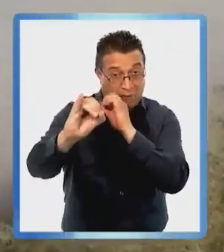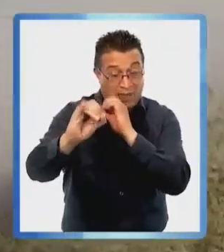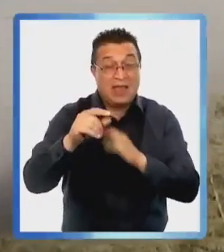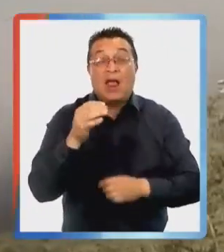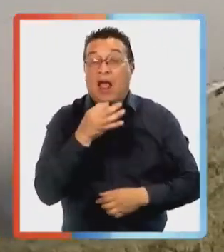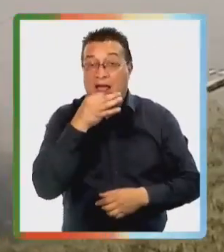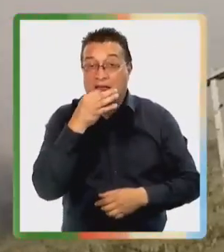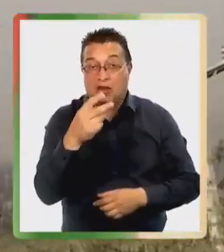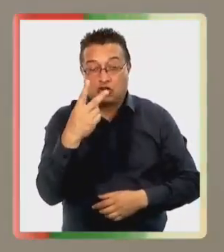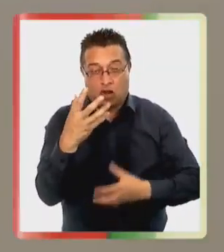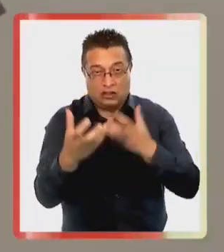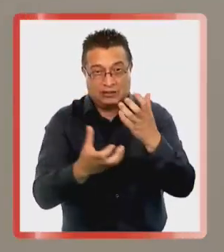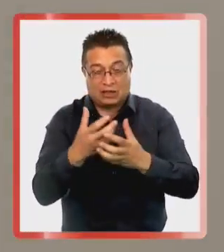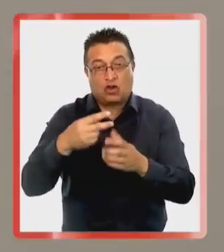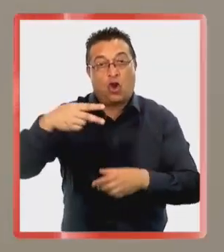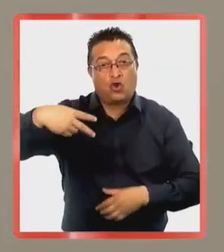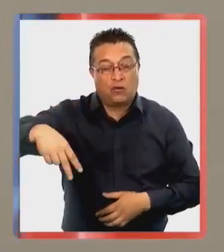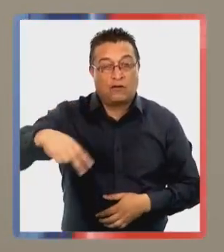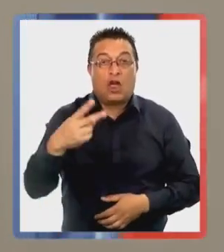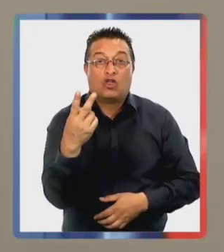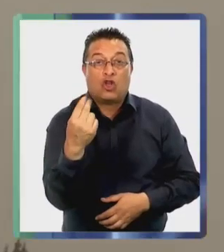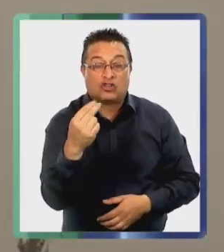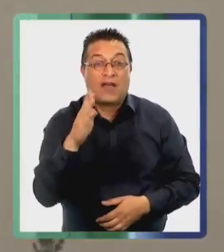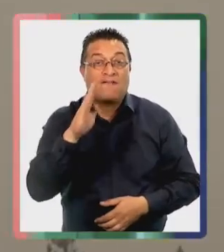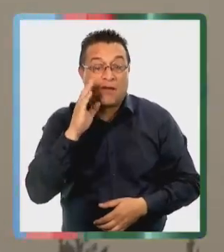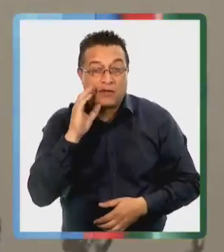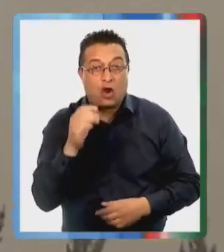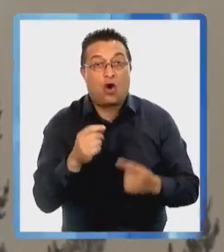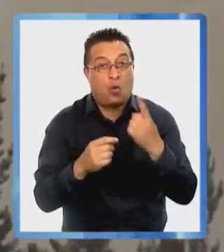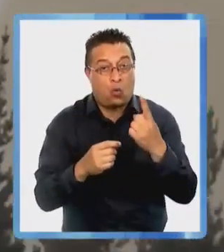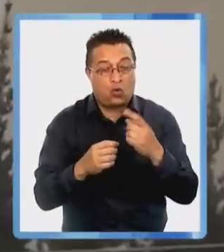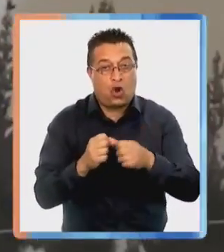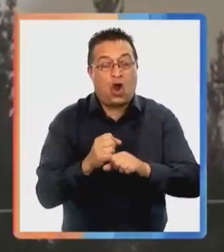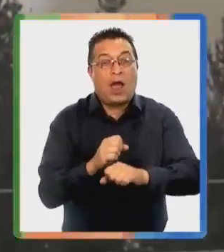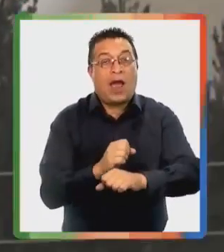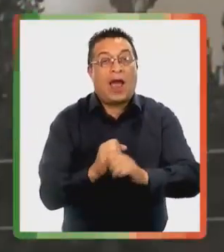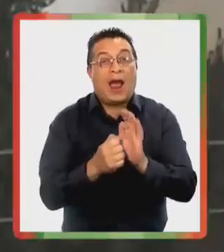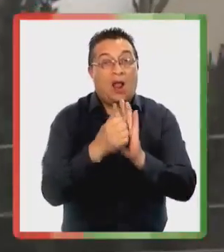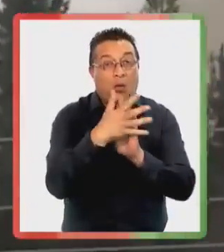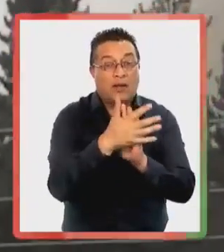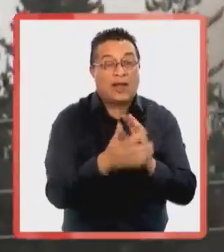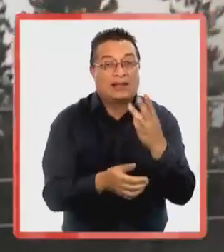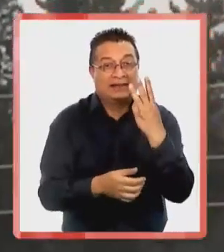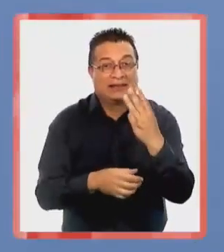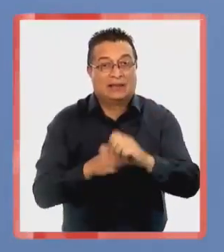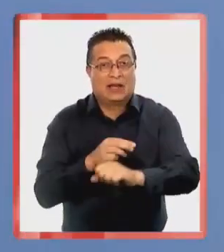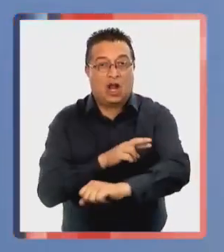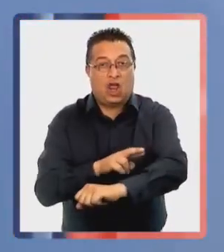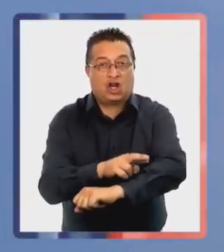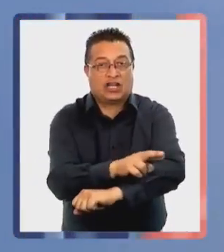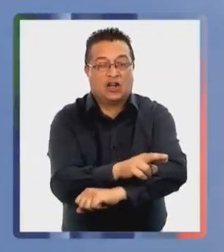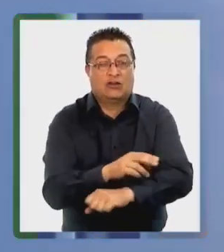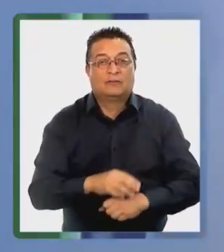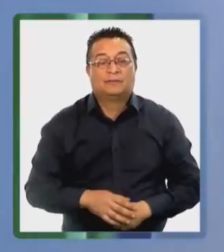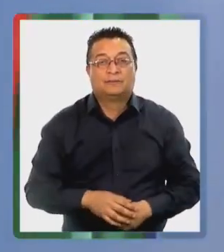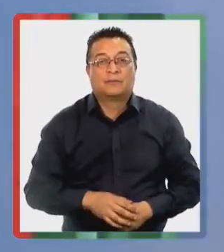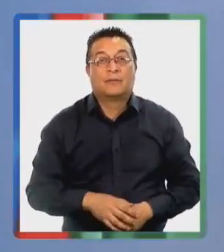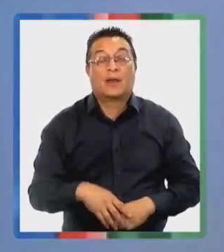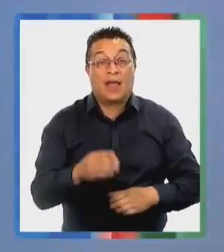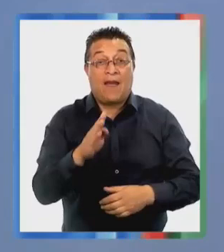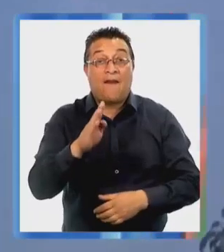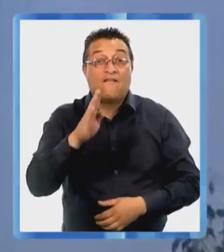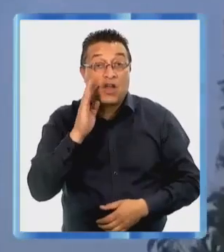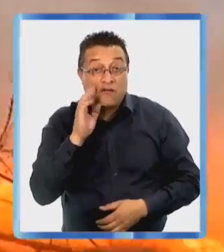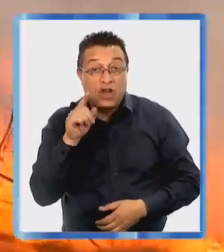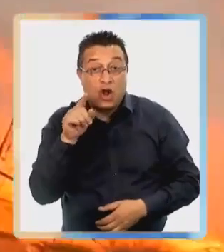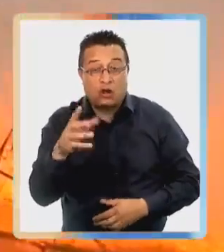en combate en Ñuble, 12 en el Biobío, 1 en la Araucanía y 3 en Los Ríos. Está en la región del Biobío, como